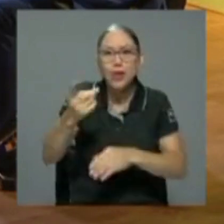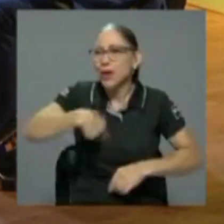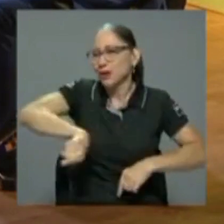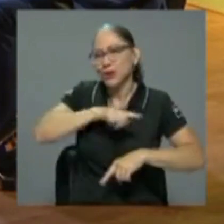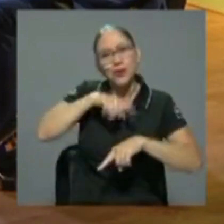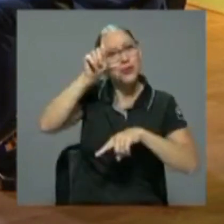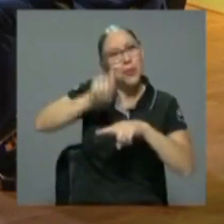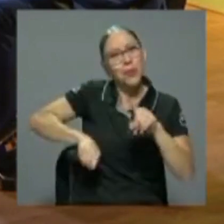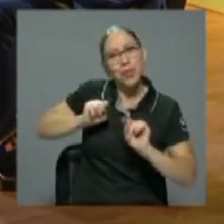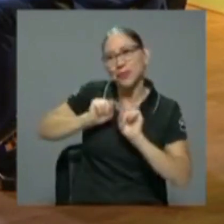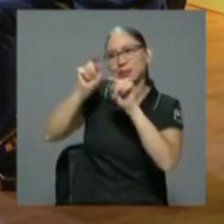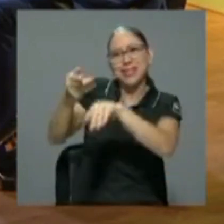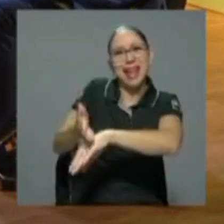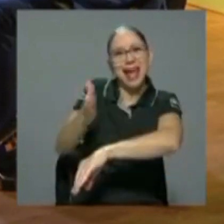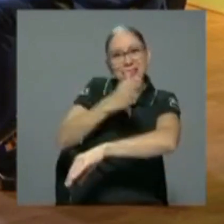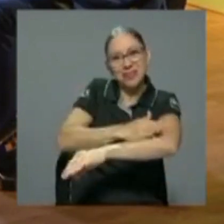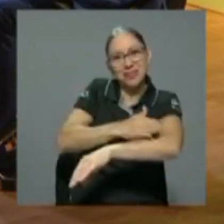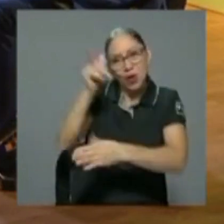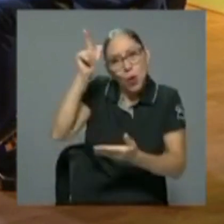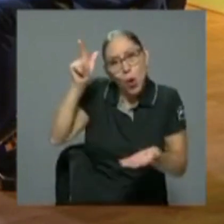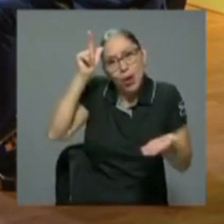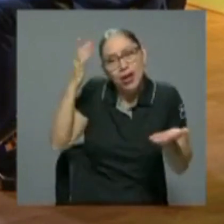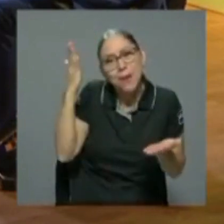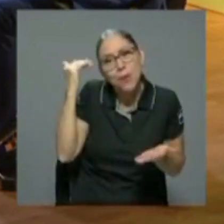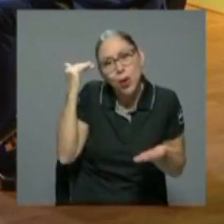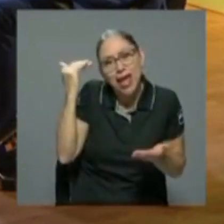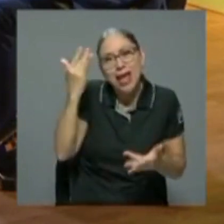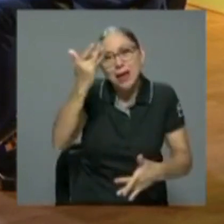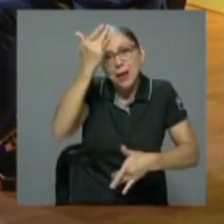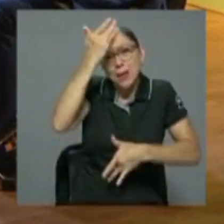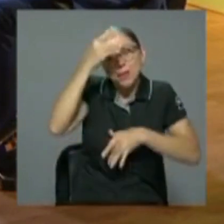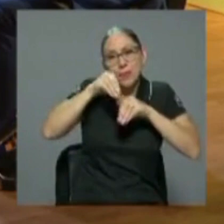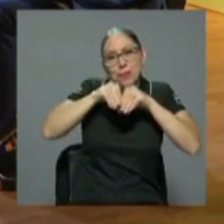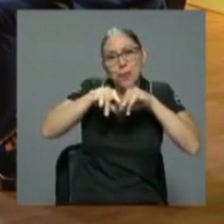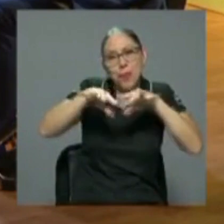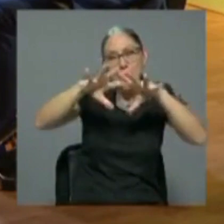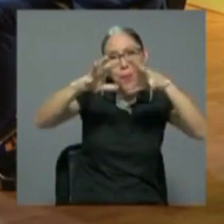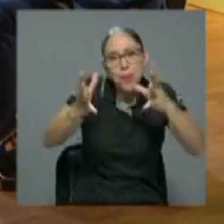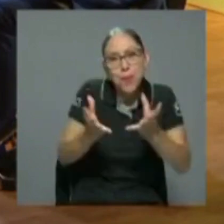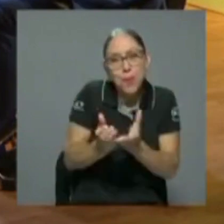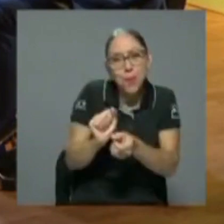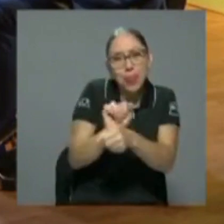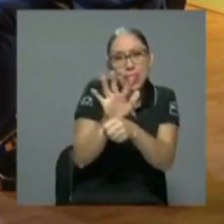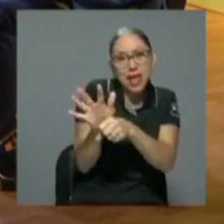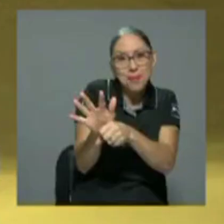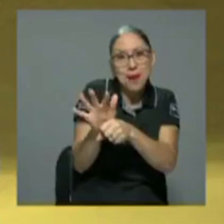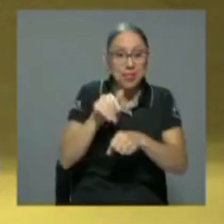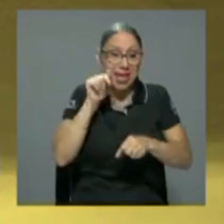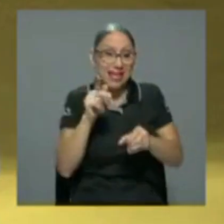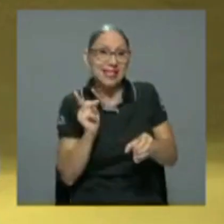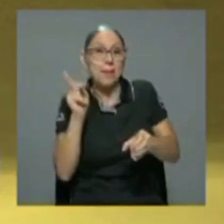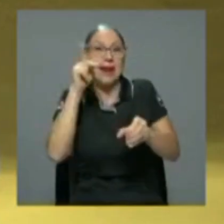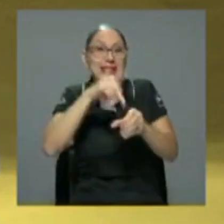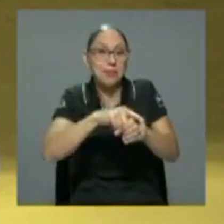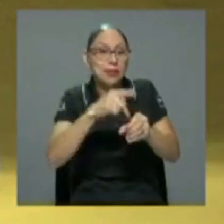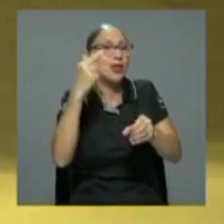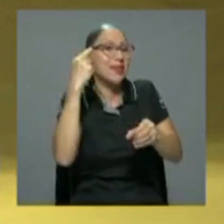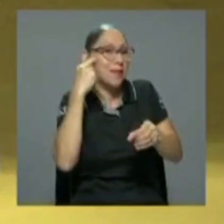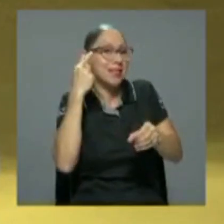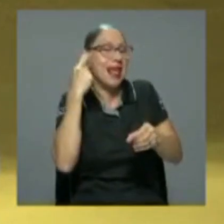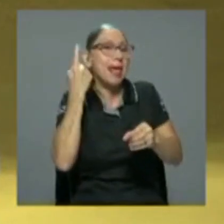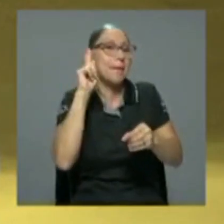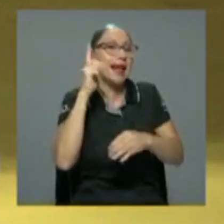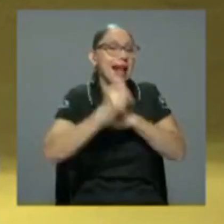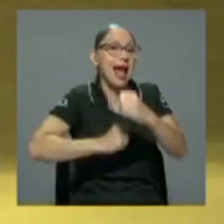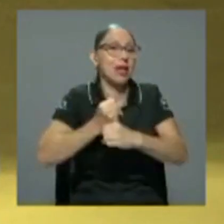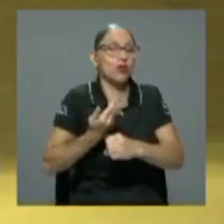motivos obvios, la pandemia. De hecho, esta participación en Filuni estaba pensada para 2021 y no se pudo hacer. Se